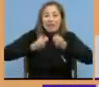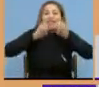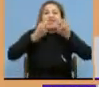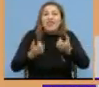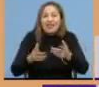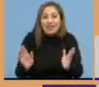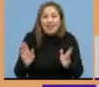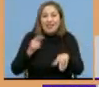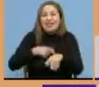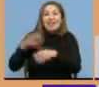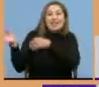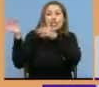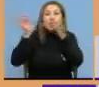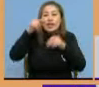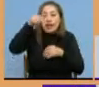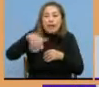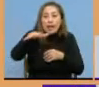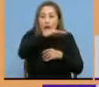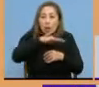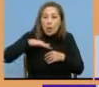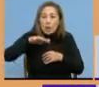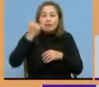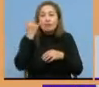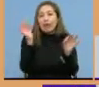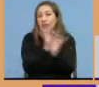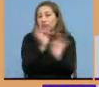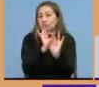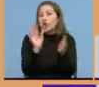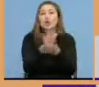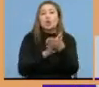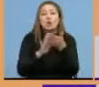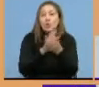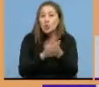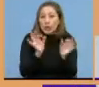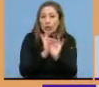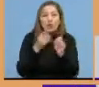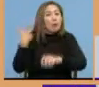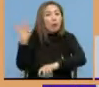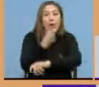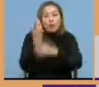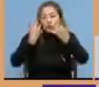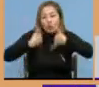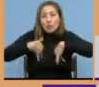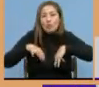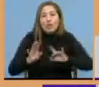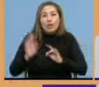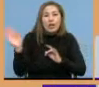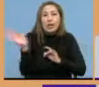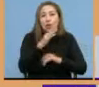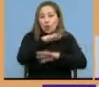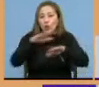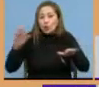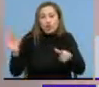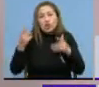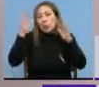una demora en la llegada hacia nuestra localidad pero ya está subsanado esta parte así que estamos vacunando con total normalidad todo tipo de